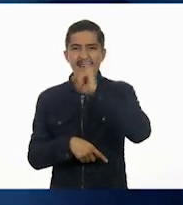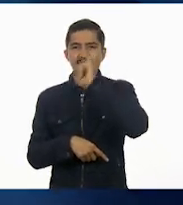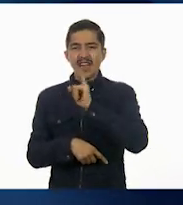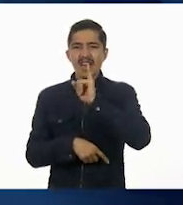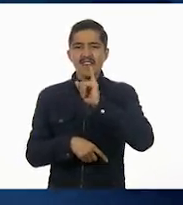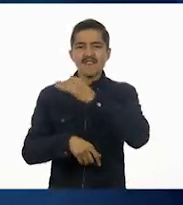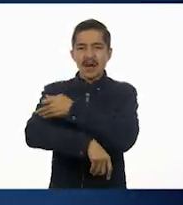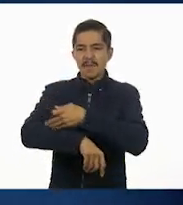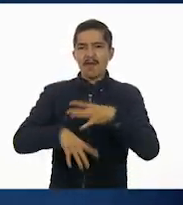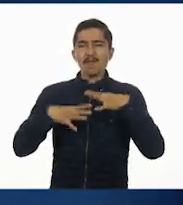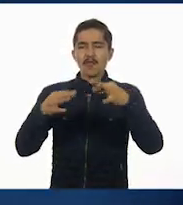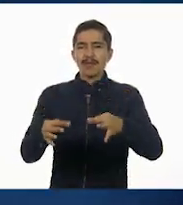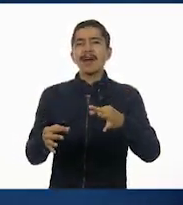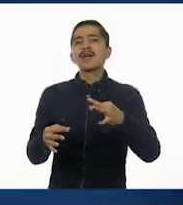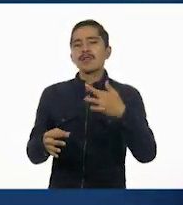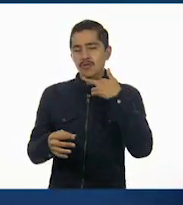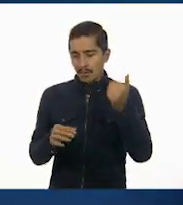familias fundadoras de Roma.